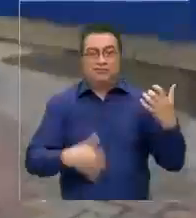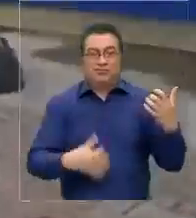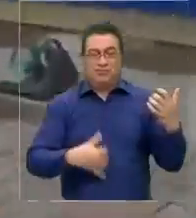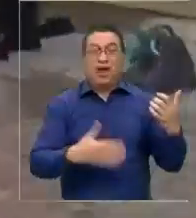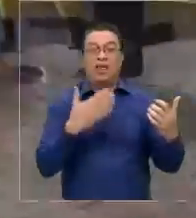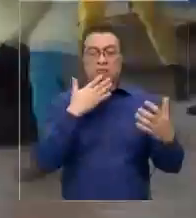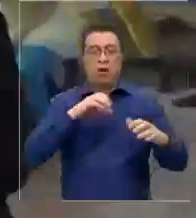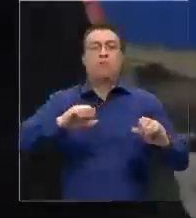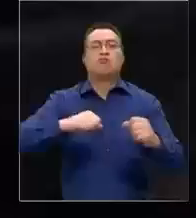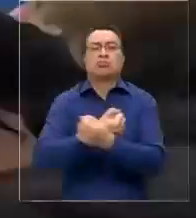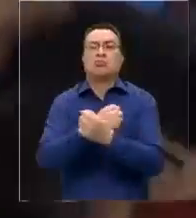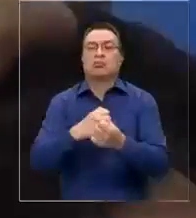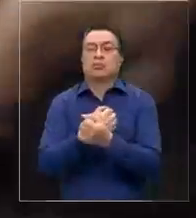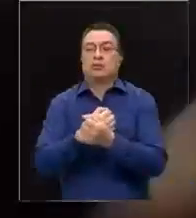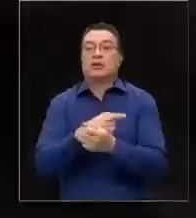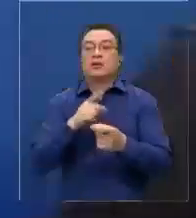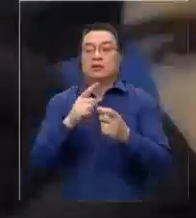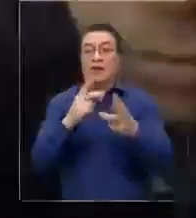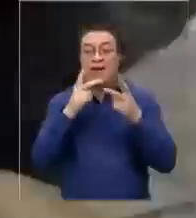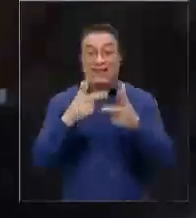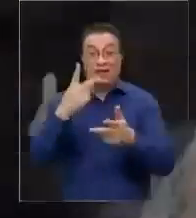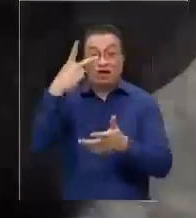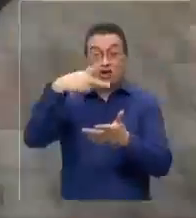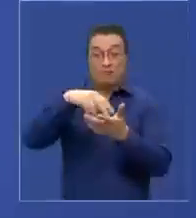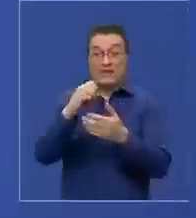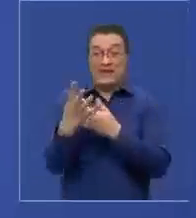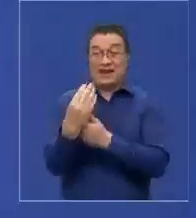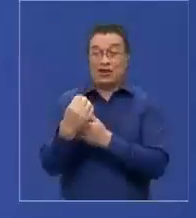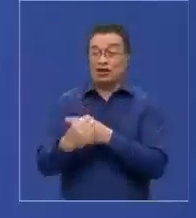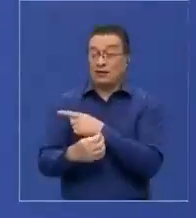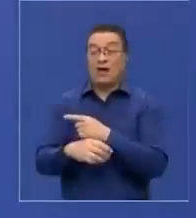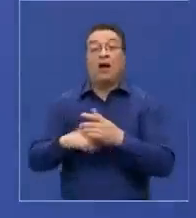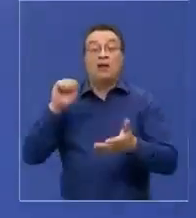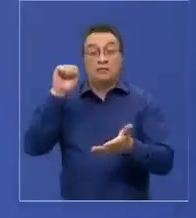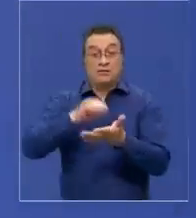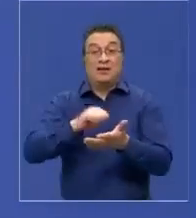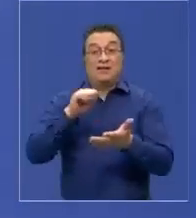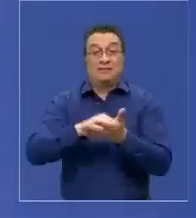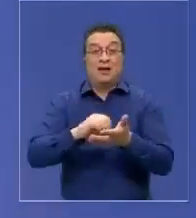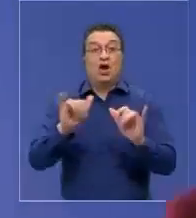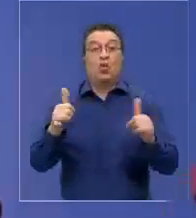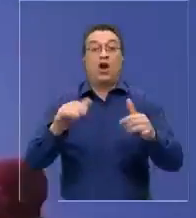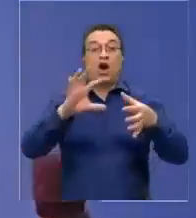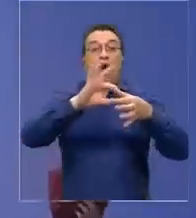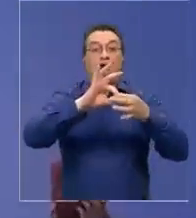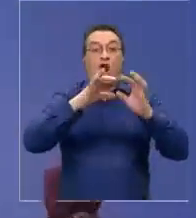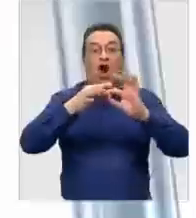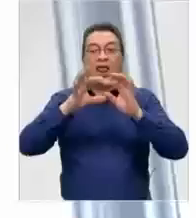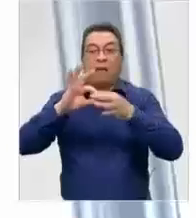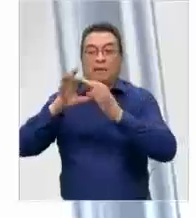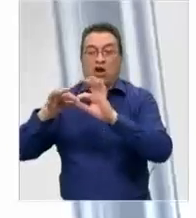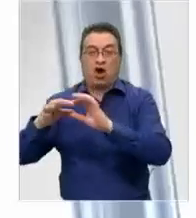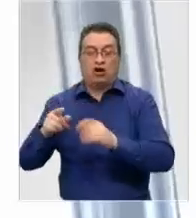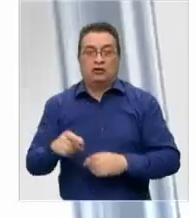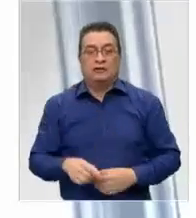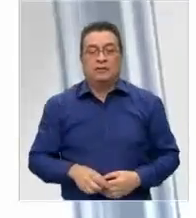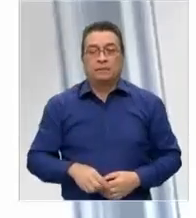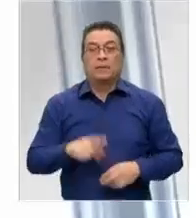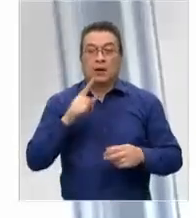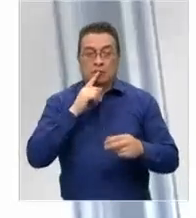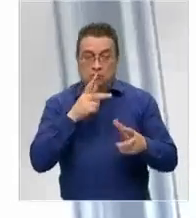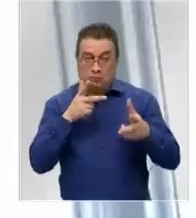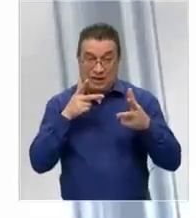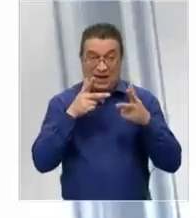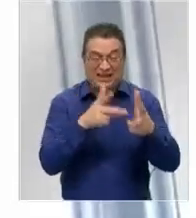Pussy Riot. Así fueron atacadas en 2014 cuando protestaron en los Juegos Olímpicos. Esta